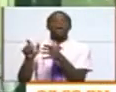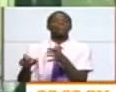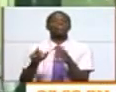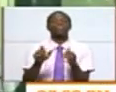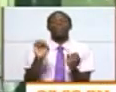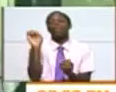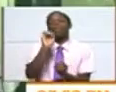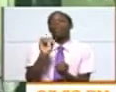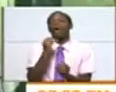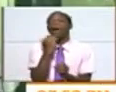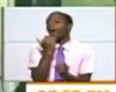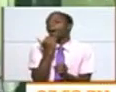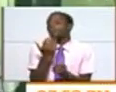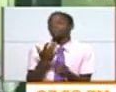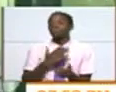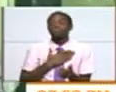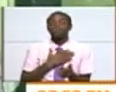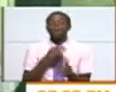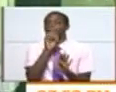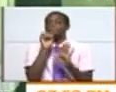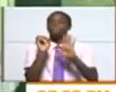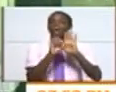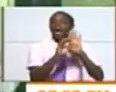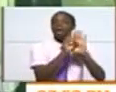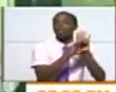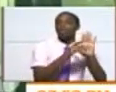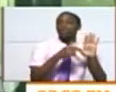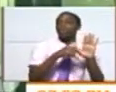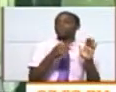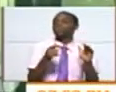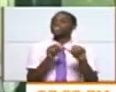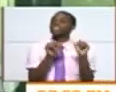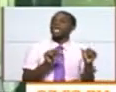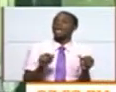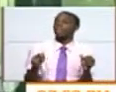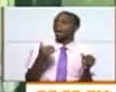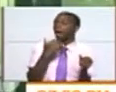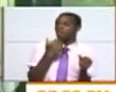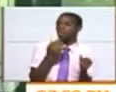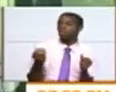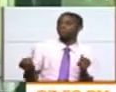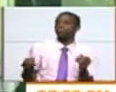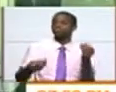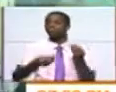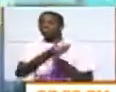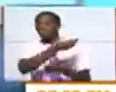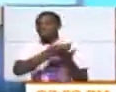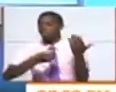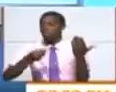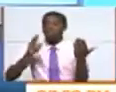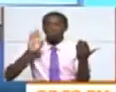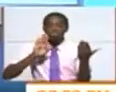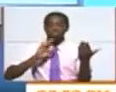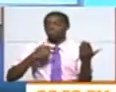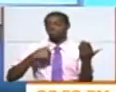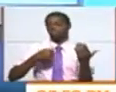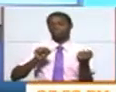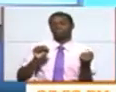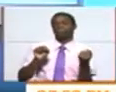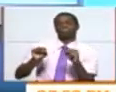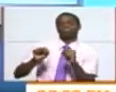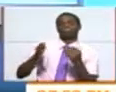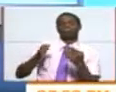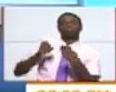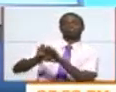utilizar nuestros bancos o sistema financiero para usos malos, por supuesto, vamos a frenarlos cuando